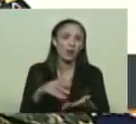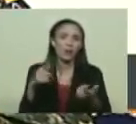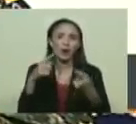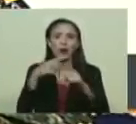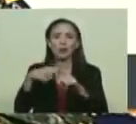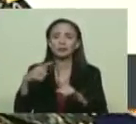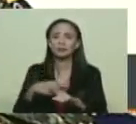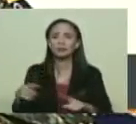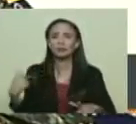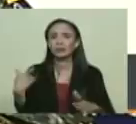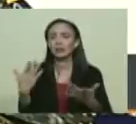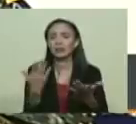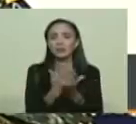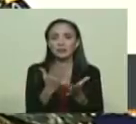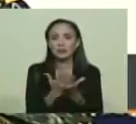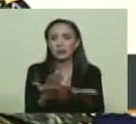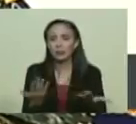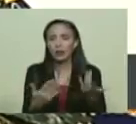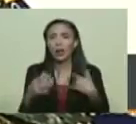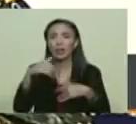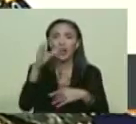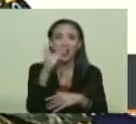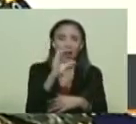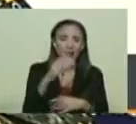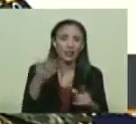los ataques contra Caracas.